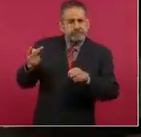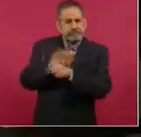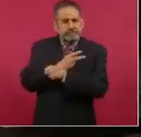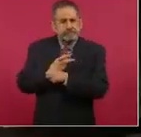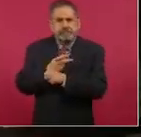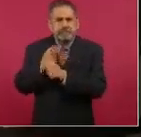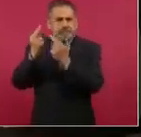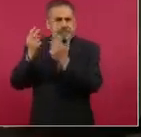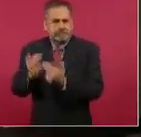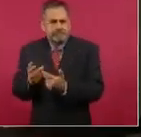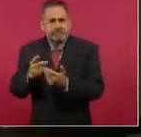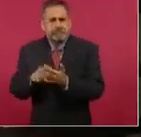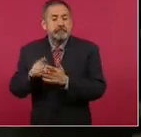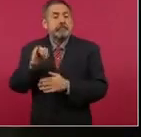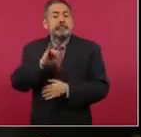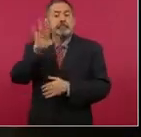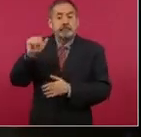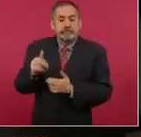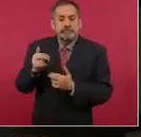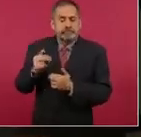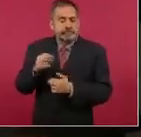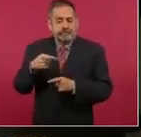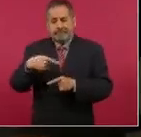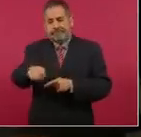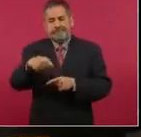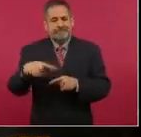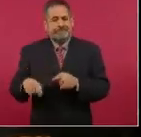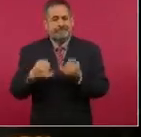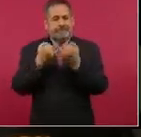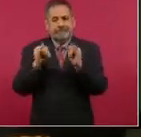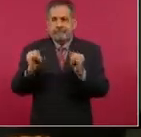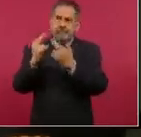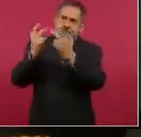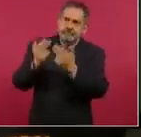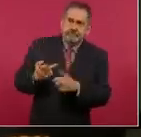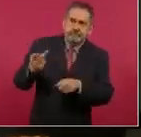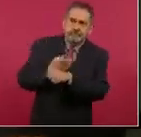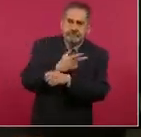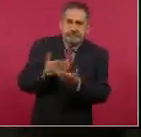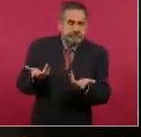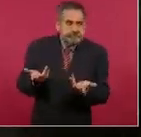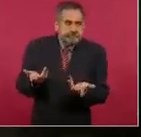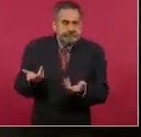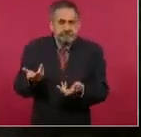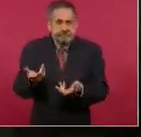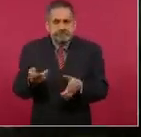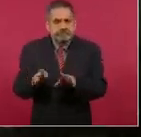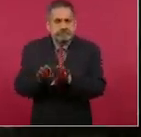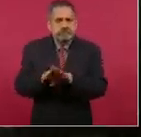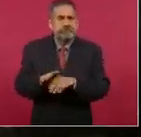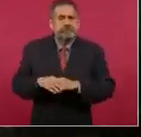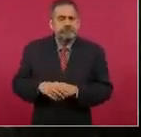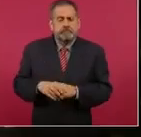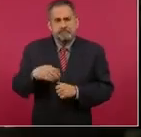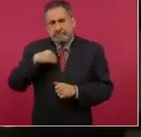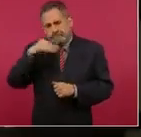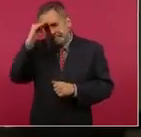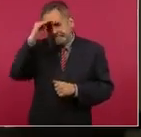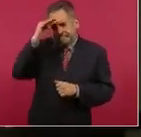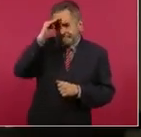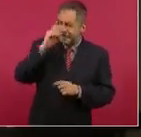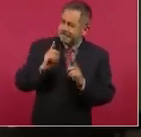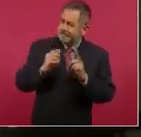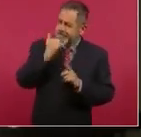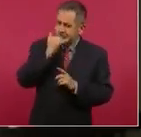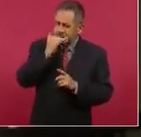se decía se iba a inaugurar este mes. ¿Qué información tiene? Porque, bueno, pues deja pensar muchas cosas respecto